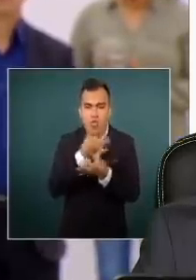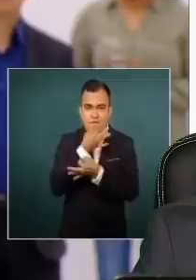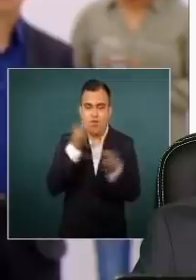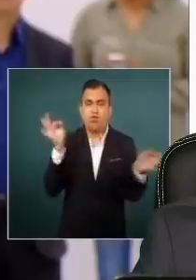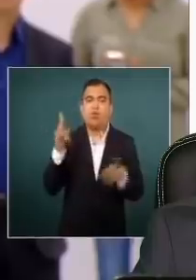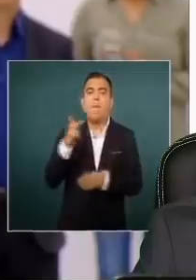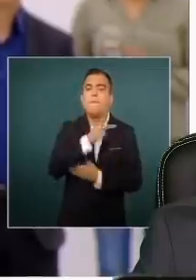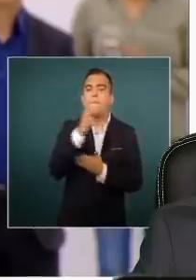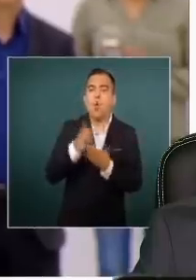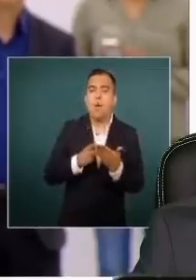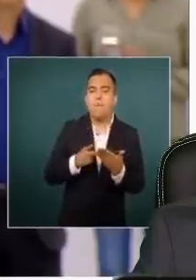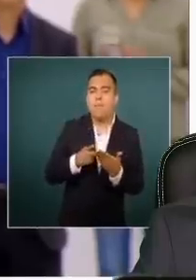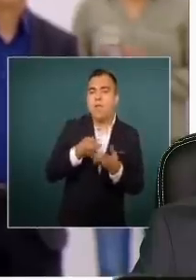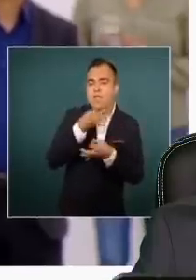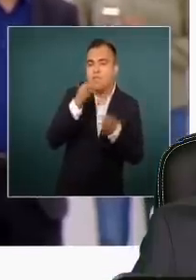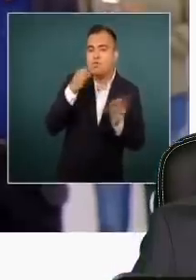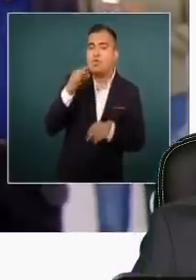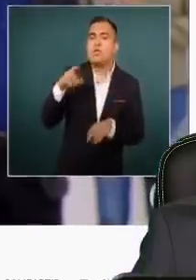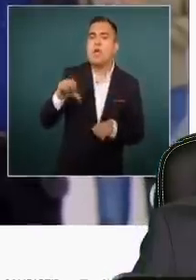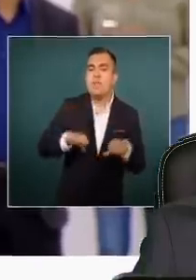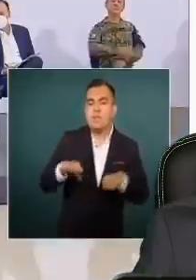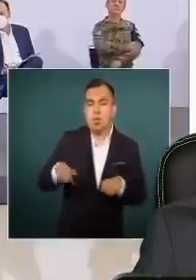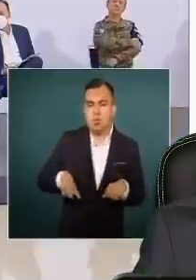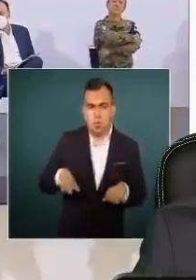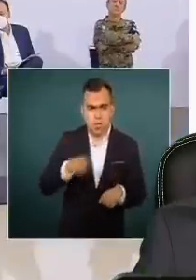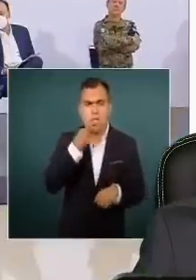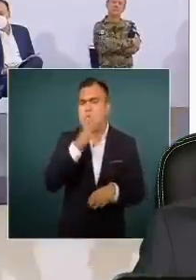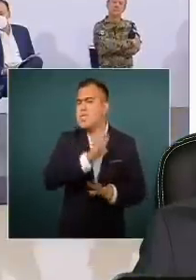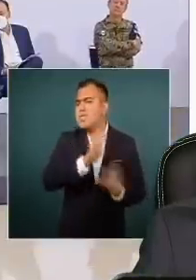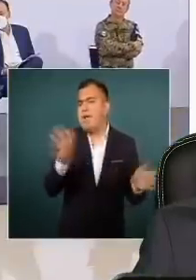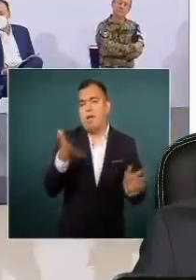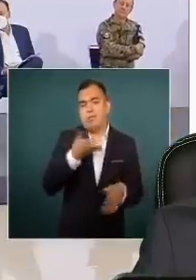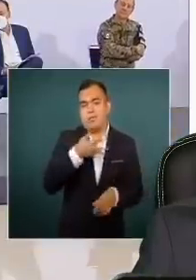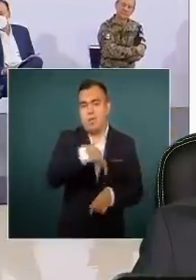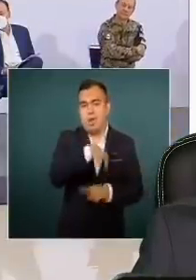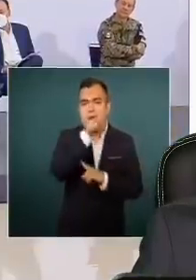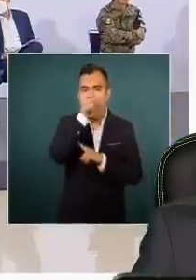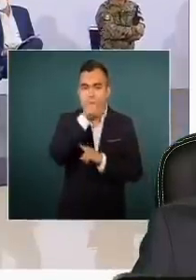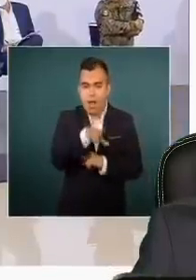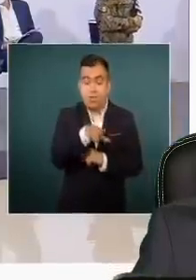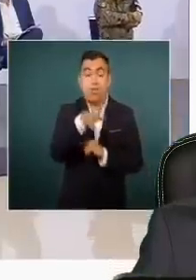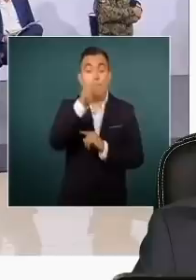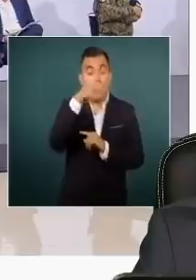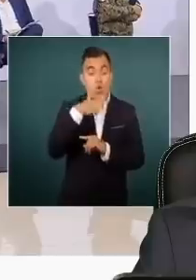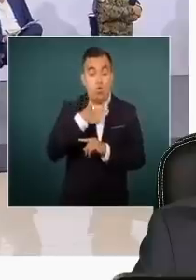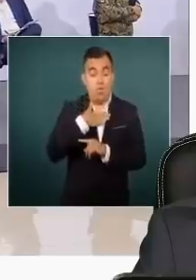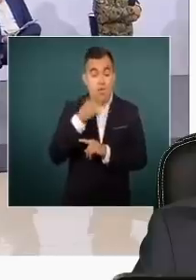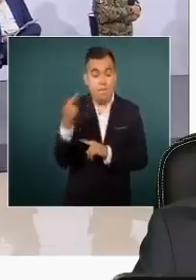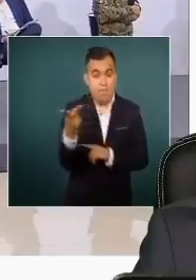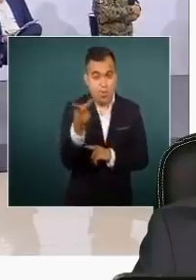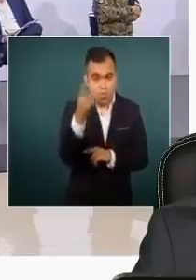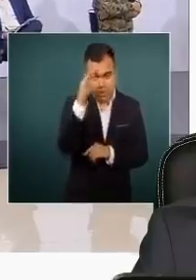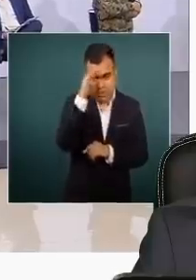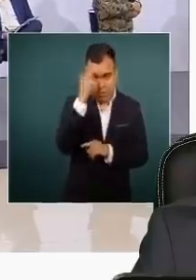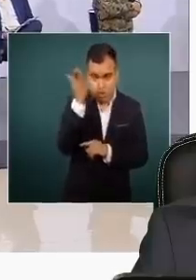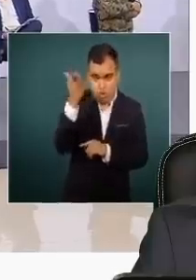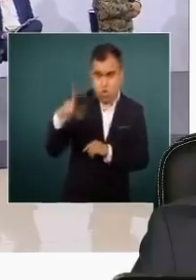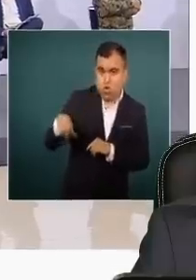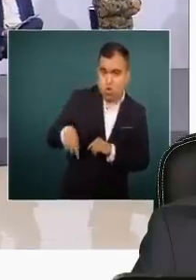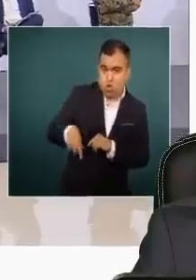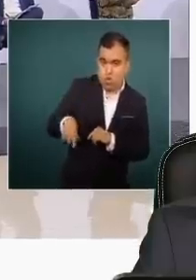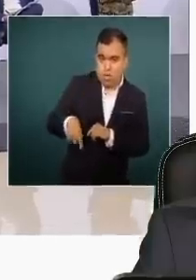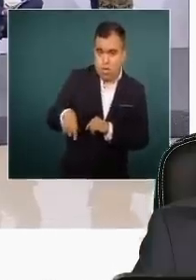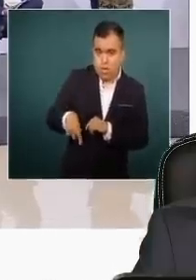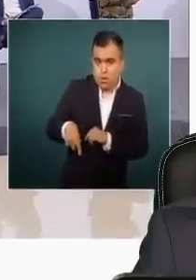lo he hecho es que pues el endeudamiento ya está ya está adquirido por el estado mi pregunta es la siguiente señor gobernador